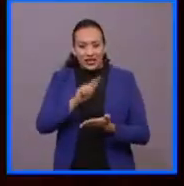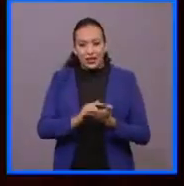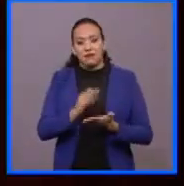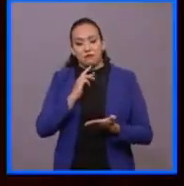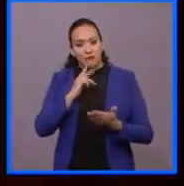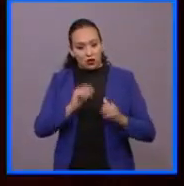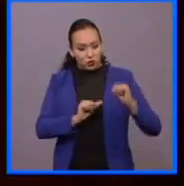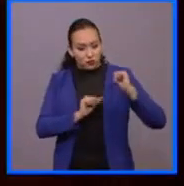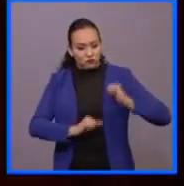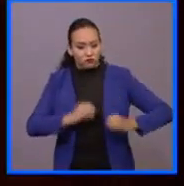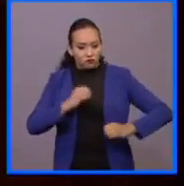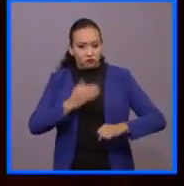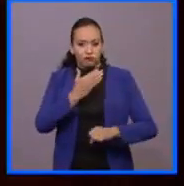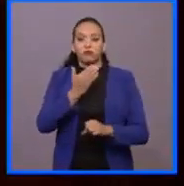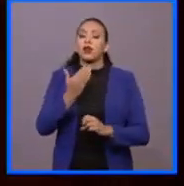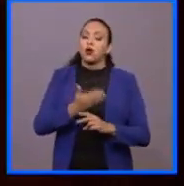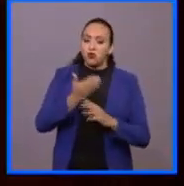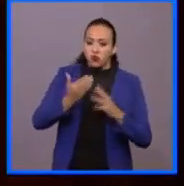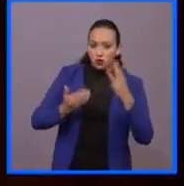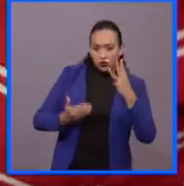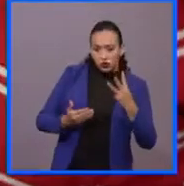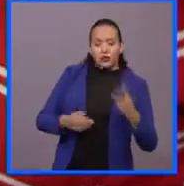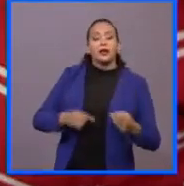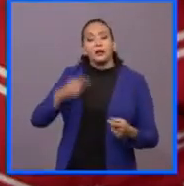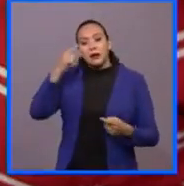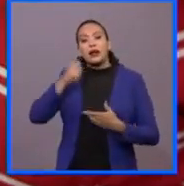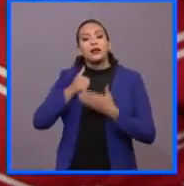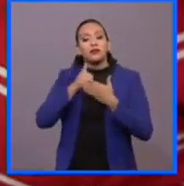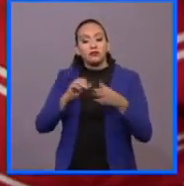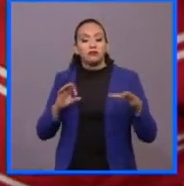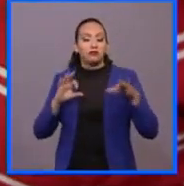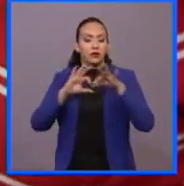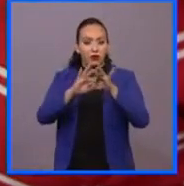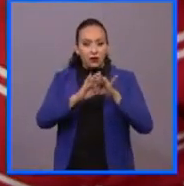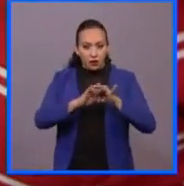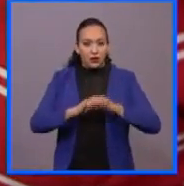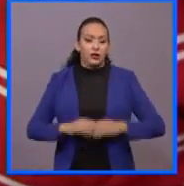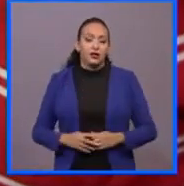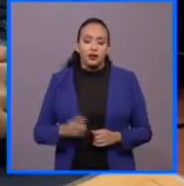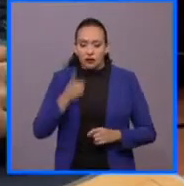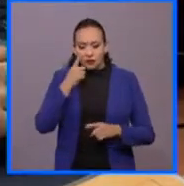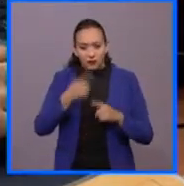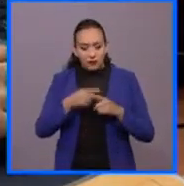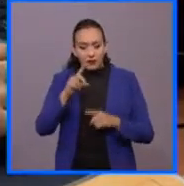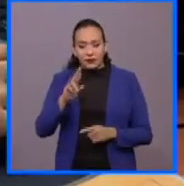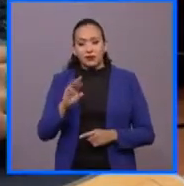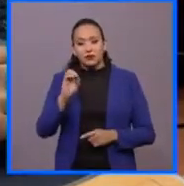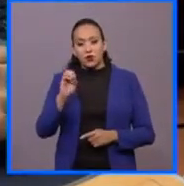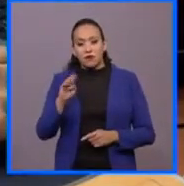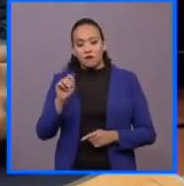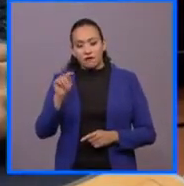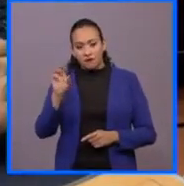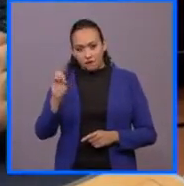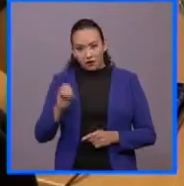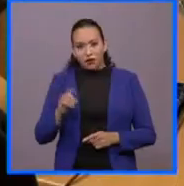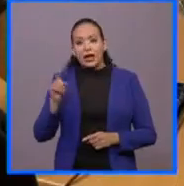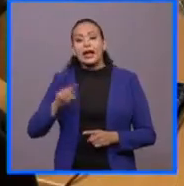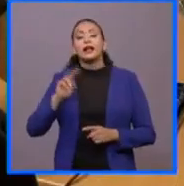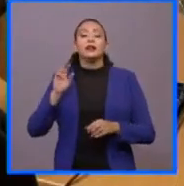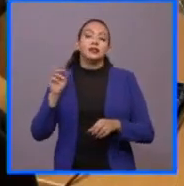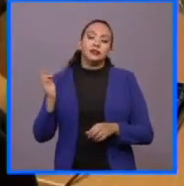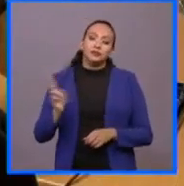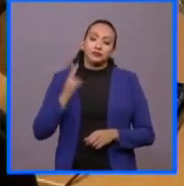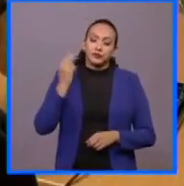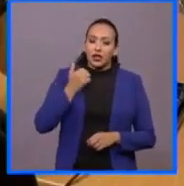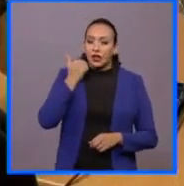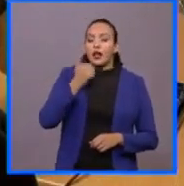los poderes judiciales tras la reforma constitucional en México. Esto lo aseguró Roberto Saba, académico de la Universidad